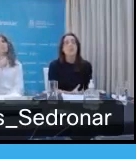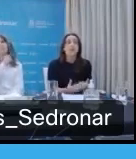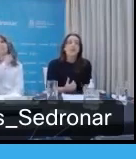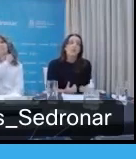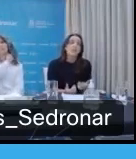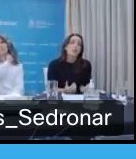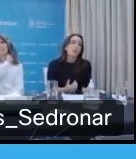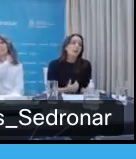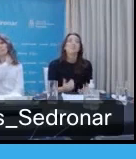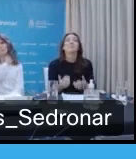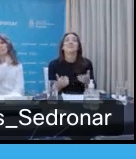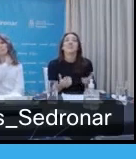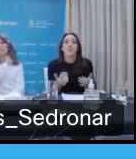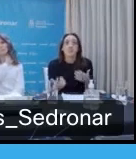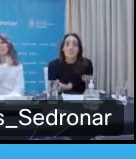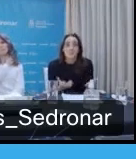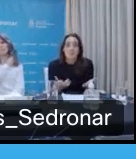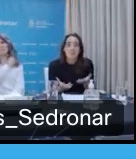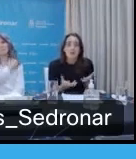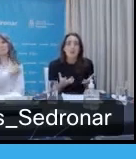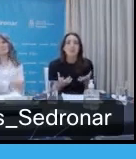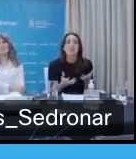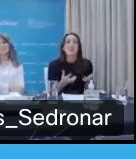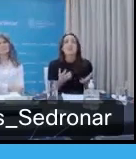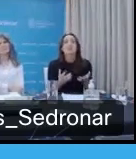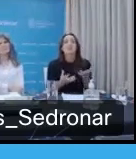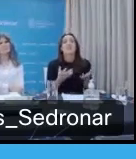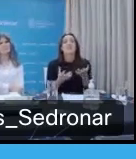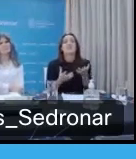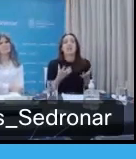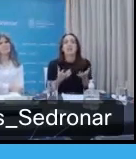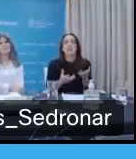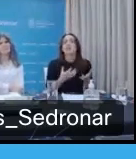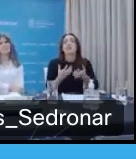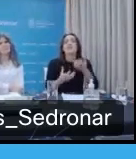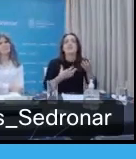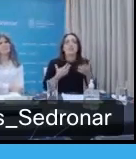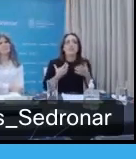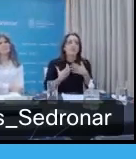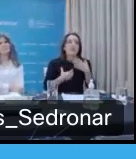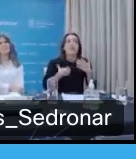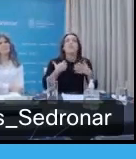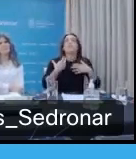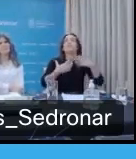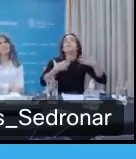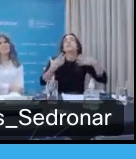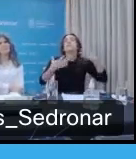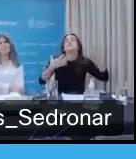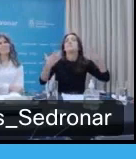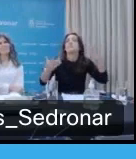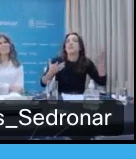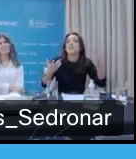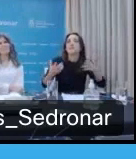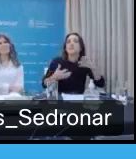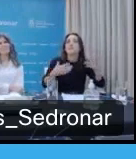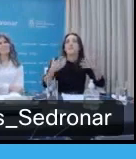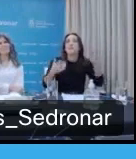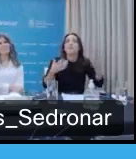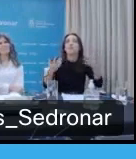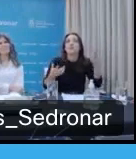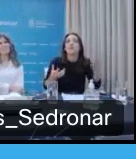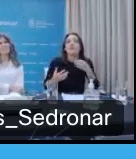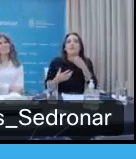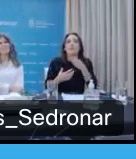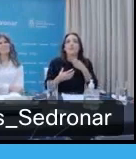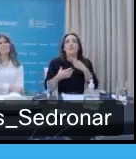quizás corrernos de esta postura que todos tenemos, media a veces nostálgica y melancólica, que nos parece que nuestra juventud era, ¿no? Siempre